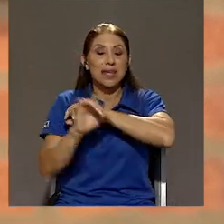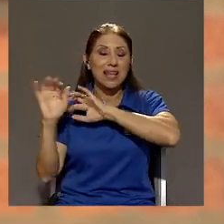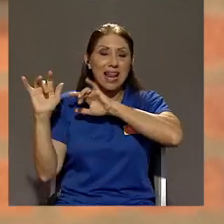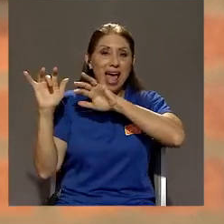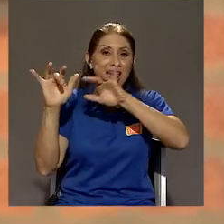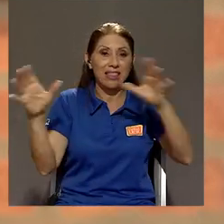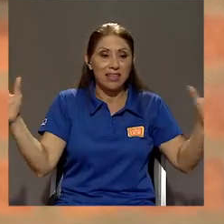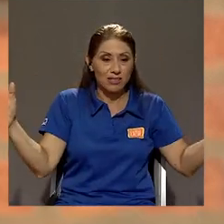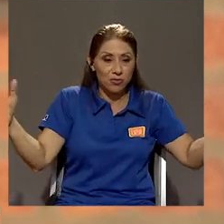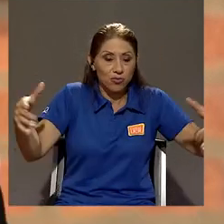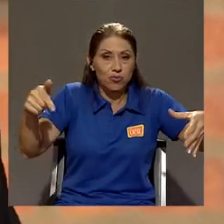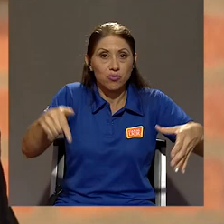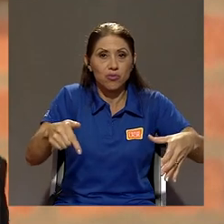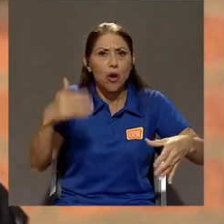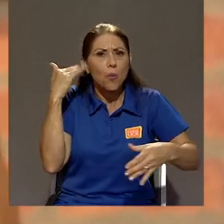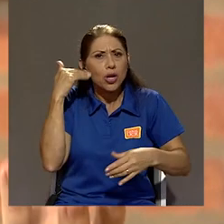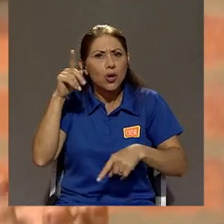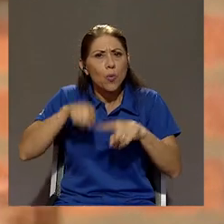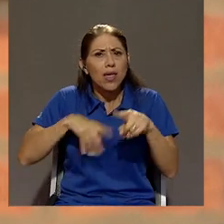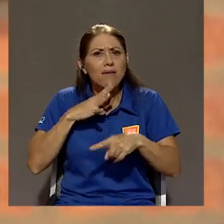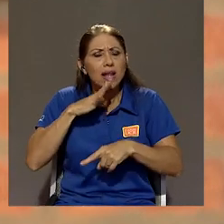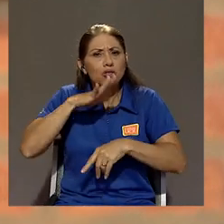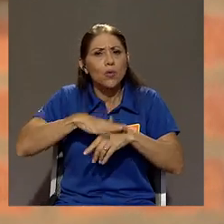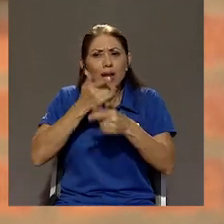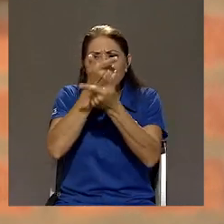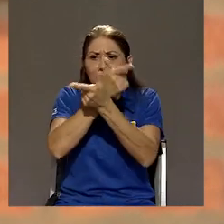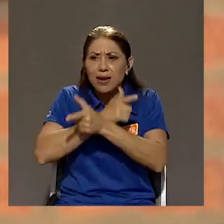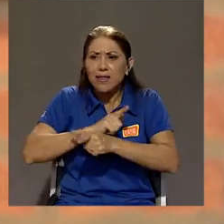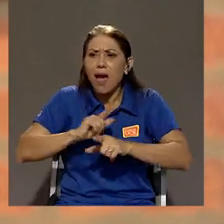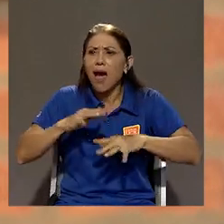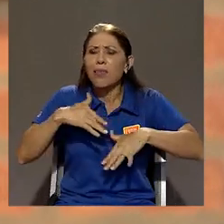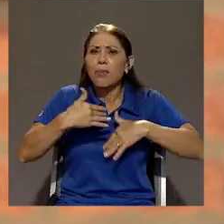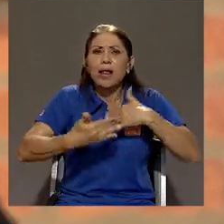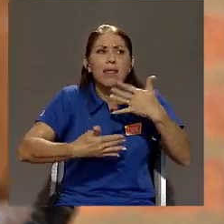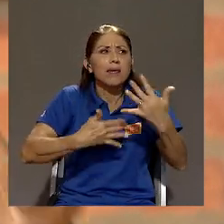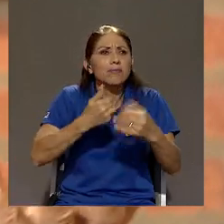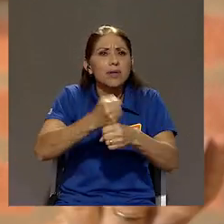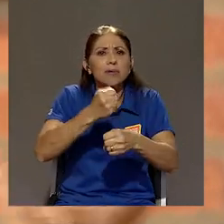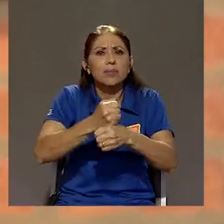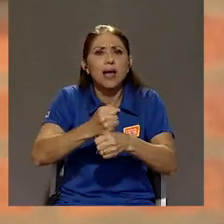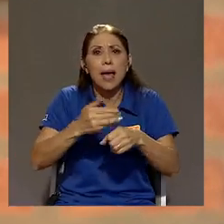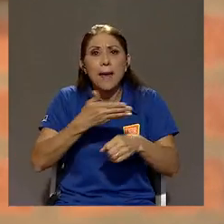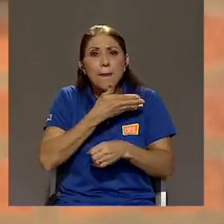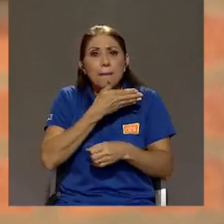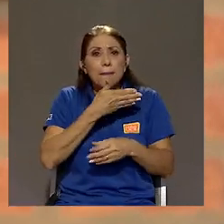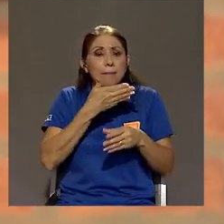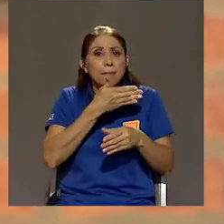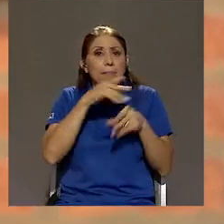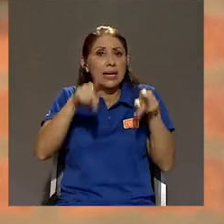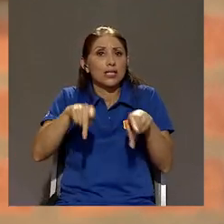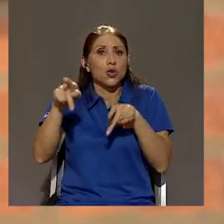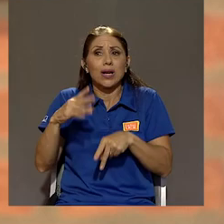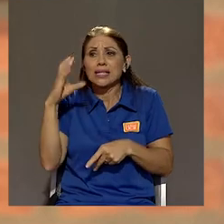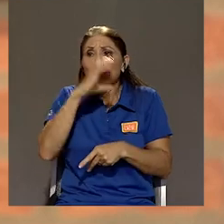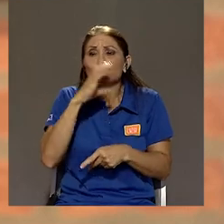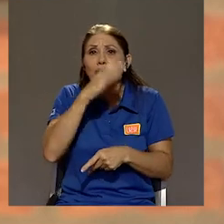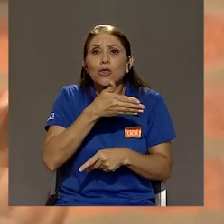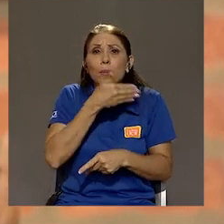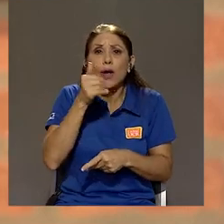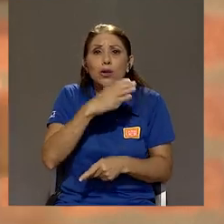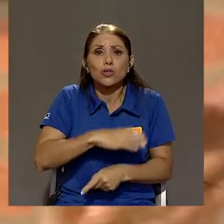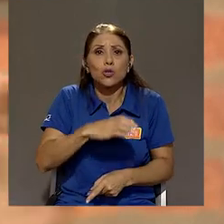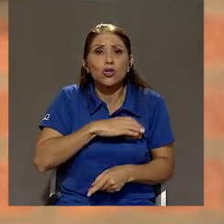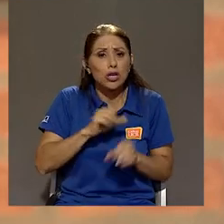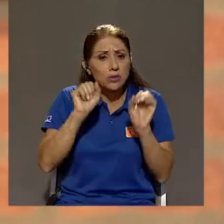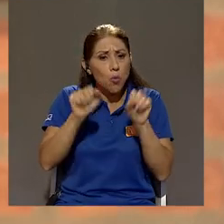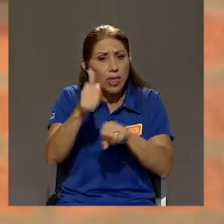trabajadores? Que la gente que anda buscando mejorar sus condiciones de vida pueda instalarse donde tiene mejores condiciones para hacerlo. Eso